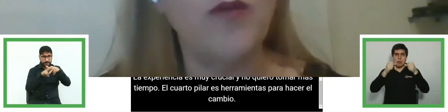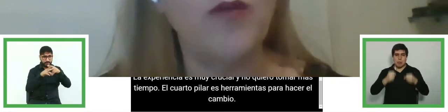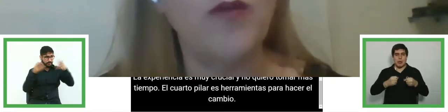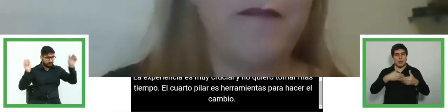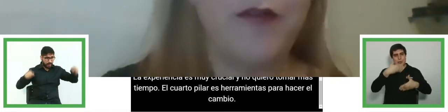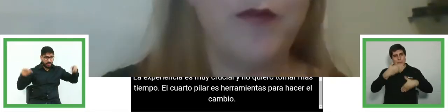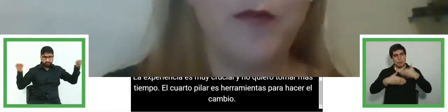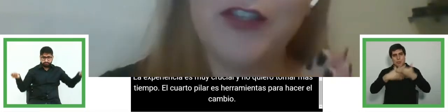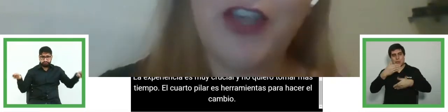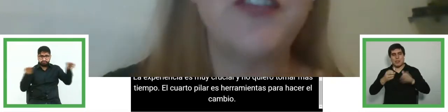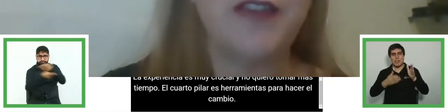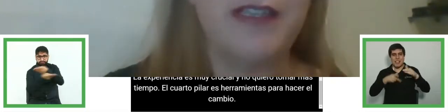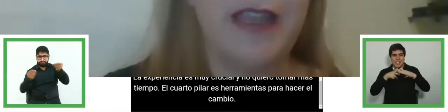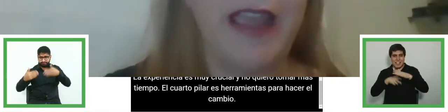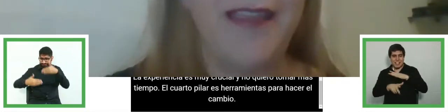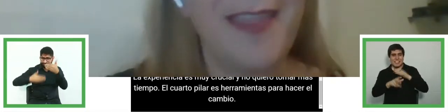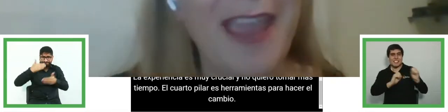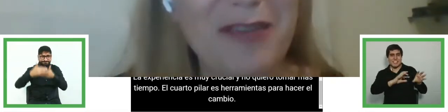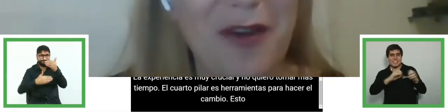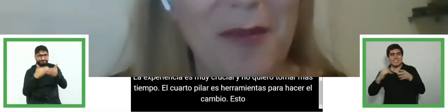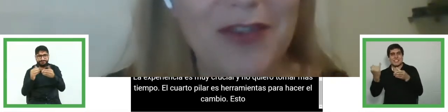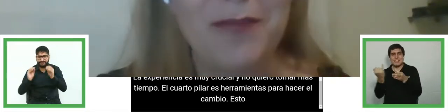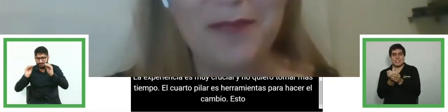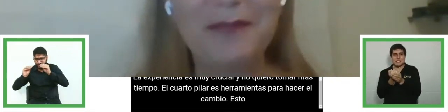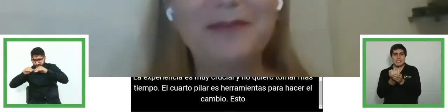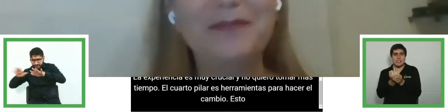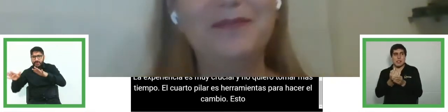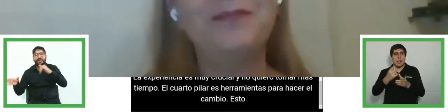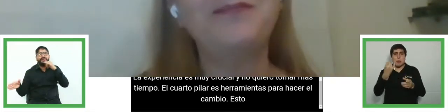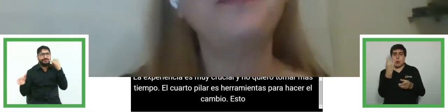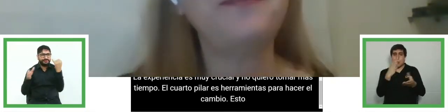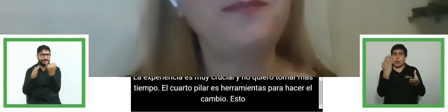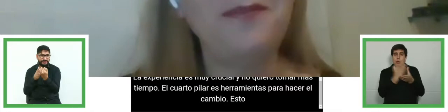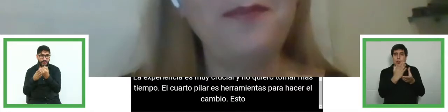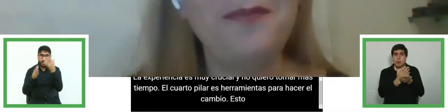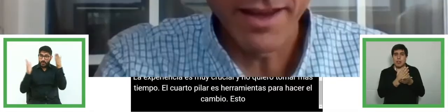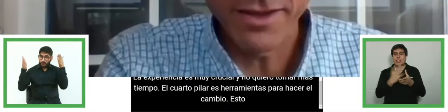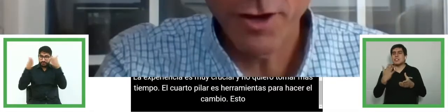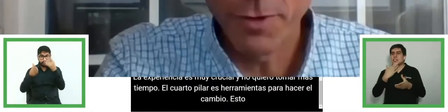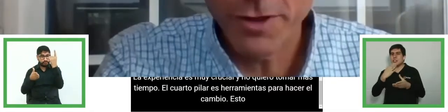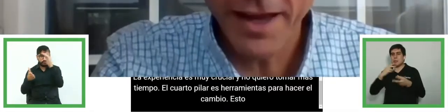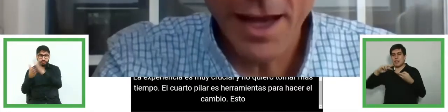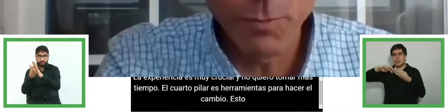promueve la educación inclusiva, no solo en la escuela, sino afuera, cambiando todo el ADN. Muchas gracias.